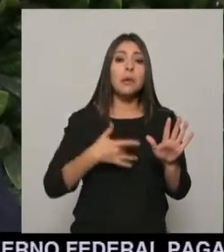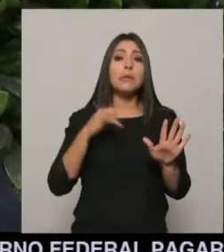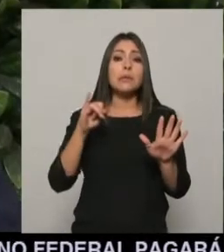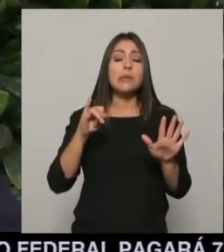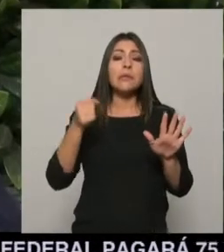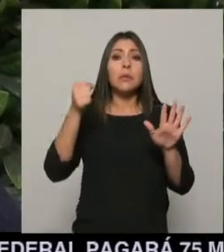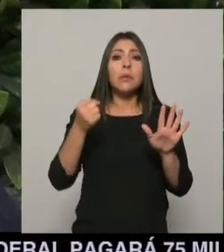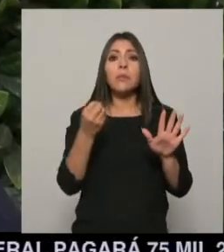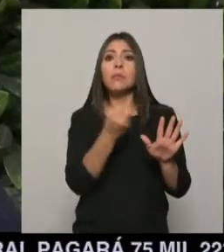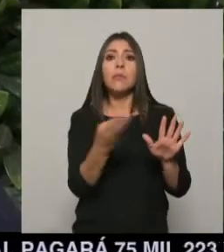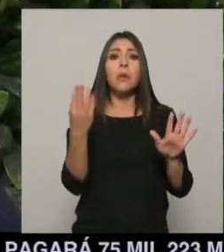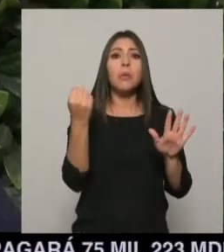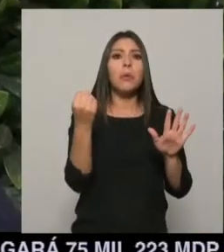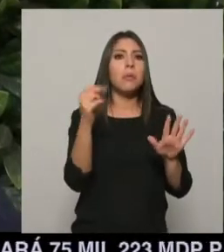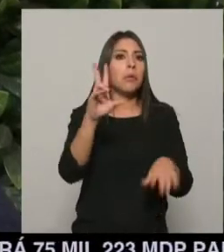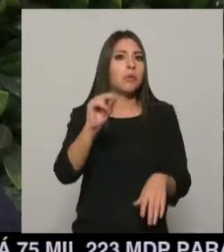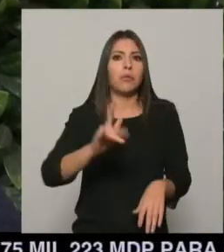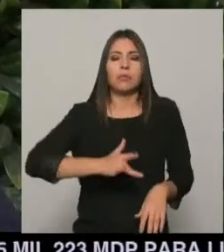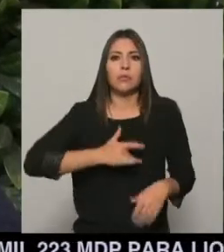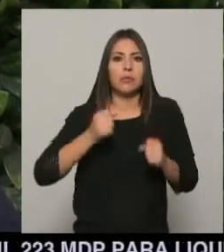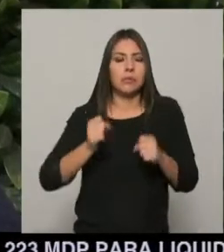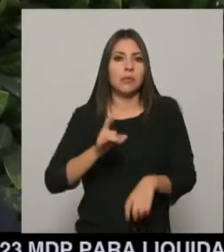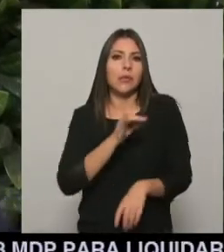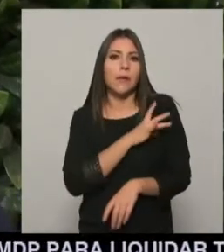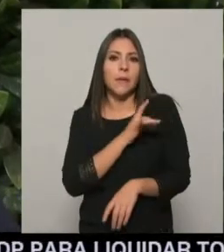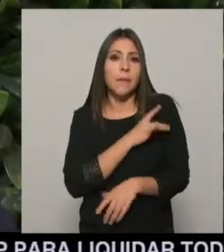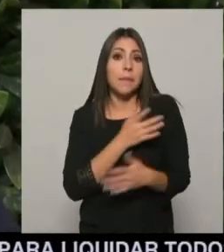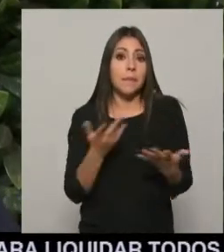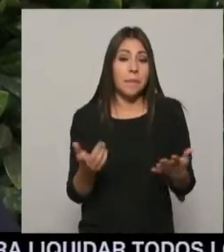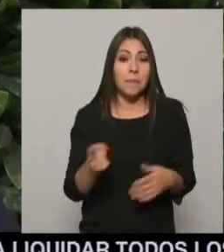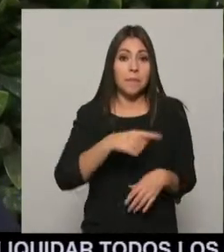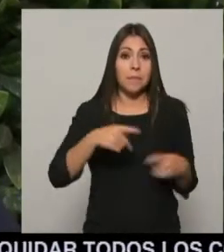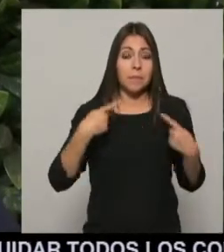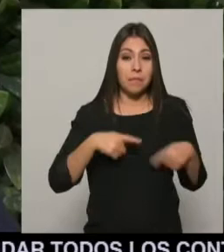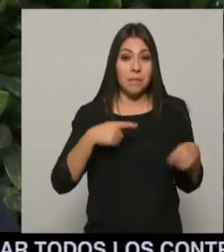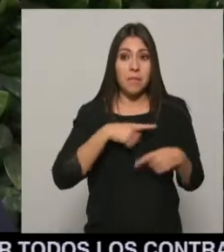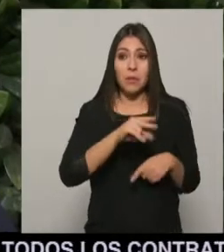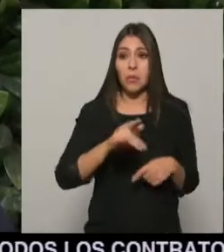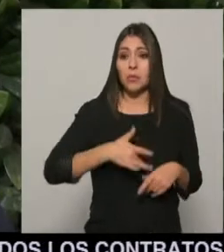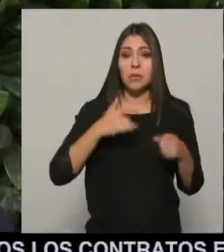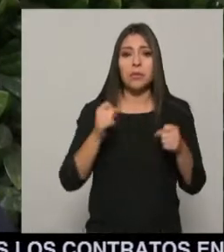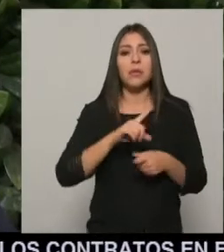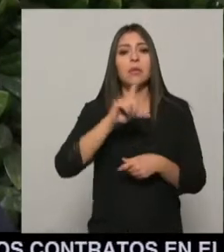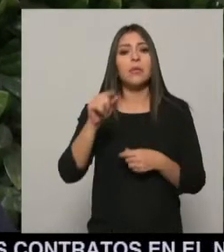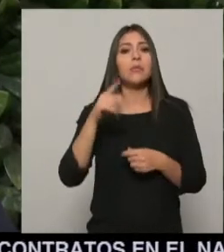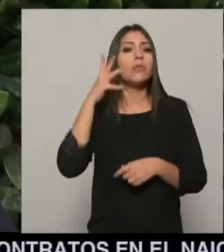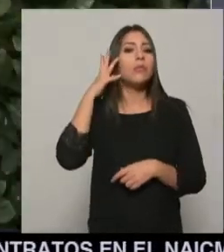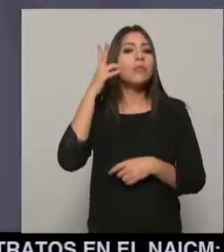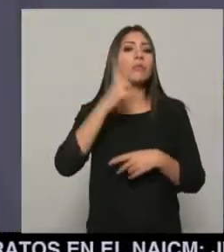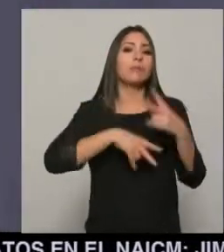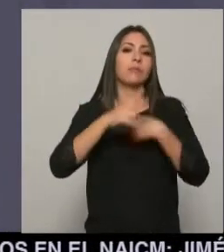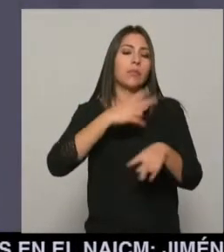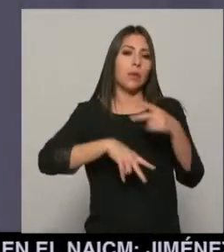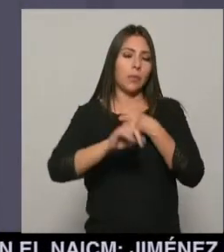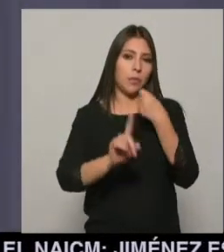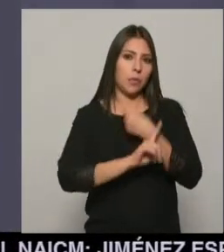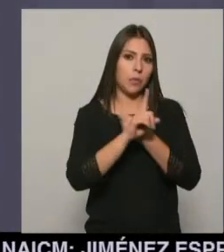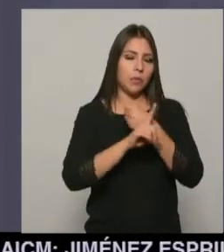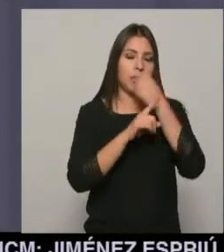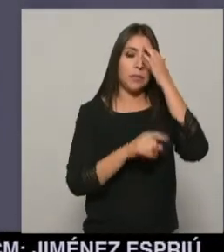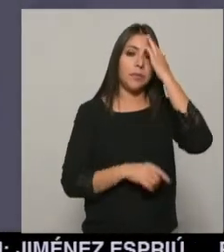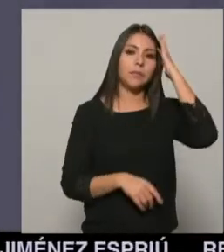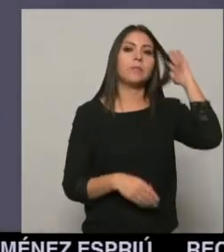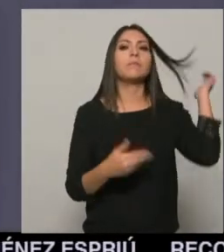esa sensibilidad de atención hacia la ciudadanía puede acarrear problemas. Yo sí noto